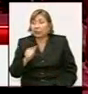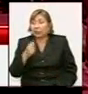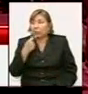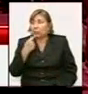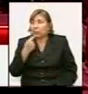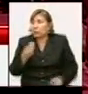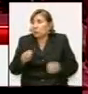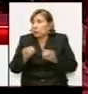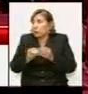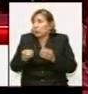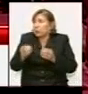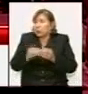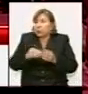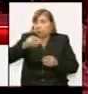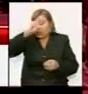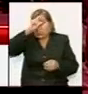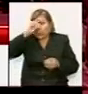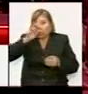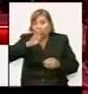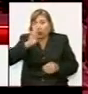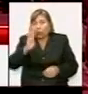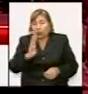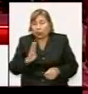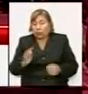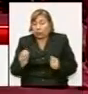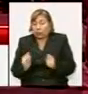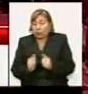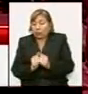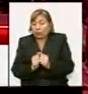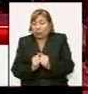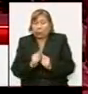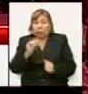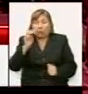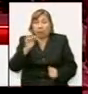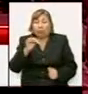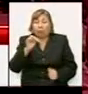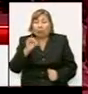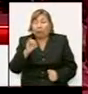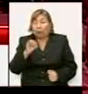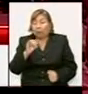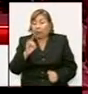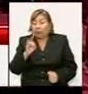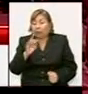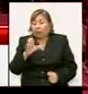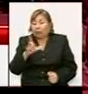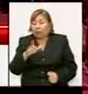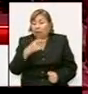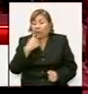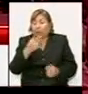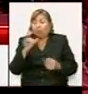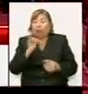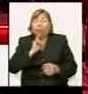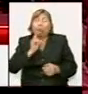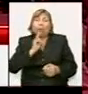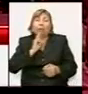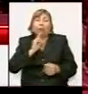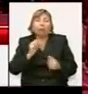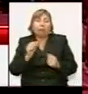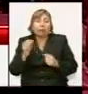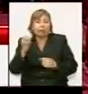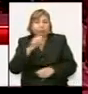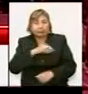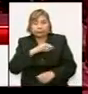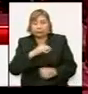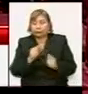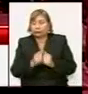para incorporarse a Perú con Brasil. El congresista Miguel Ángel Torres Morales, su dimisión de la Liga de Perú con Estados Unidos, Chile, Canadá,